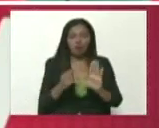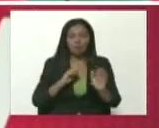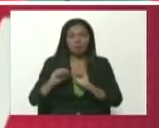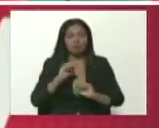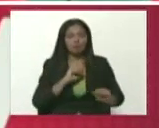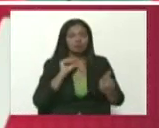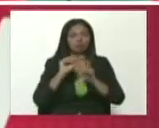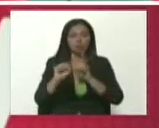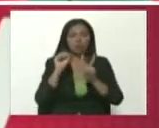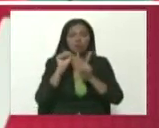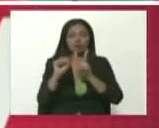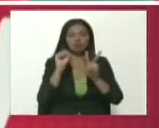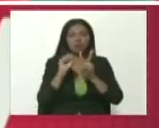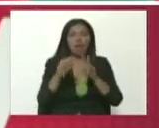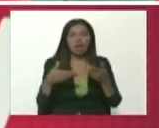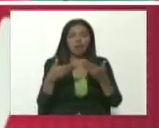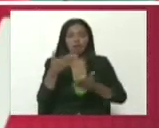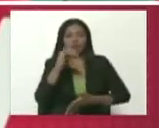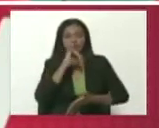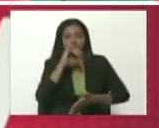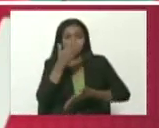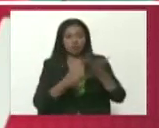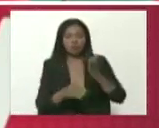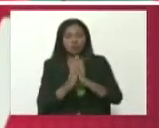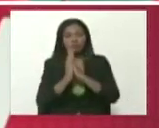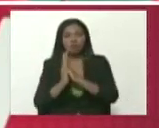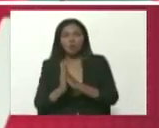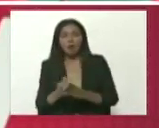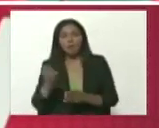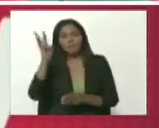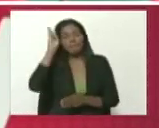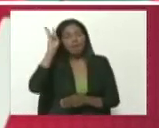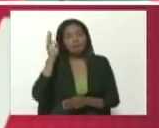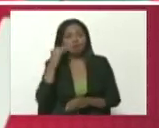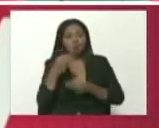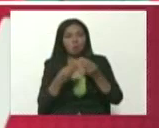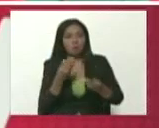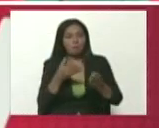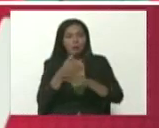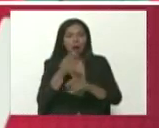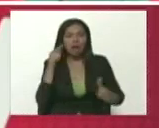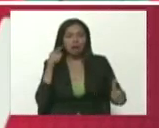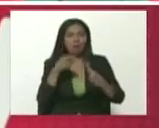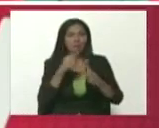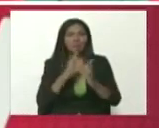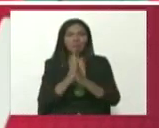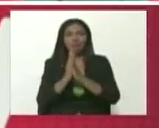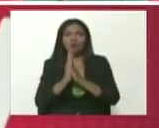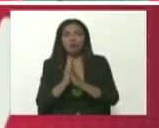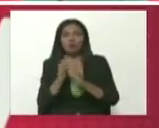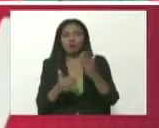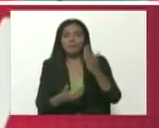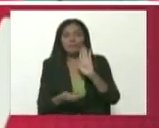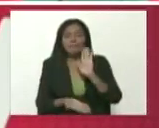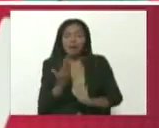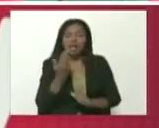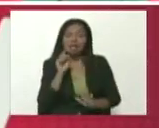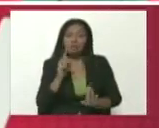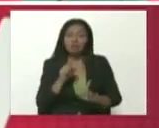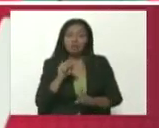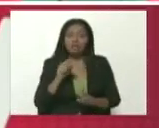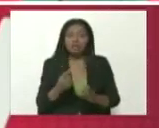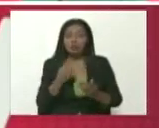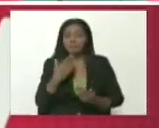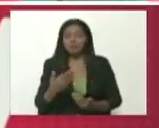Somos Venezuela me ha dado un reporte, por favor, Mervin Maldonado, ¿cómo va la meta? Por favor, esto es de lo más importante que le pido